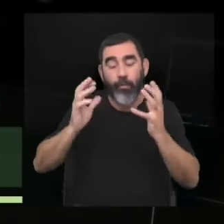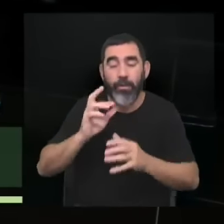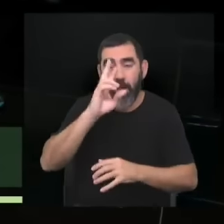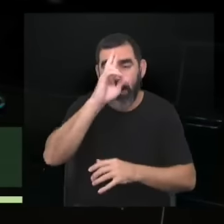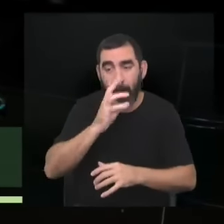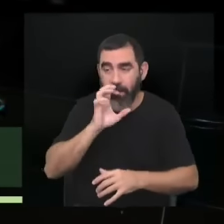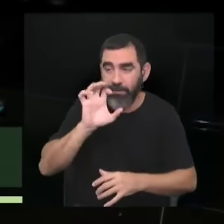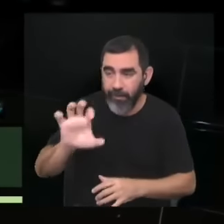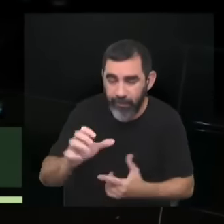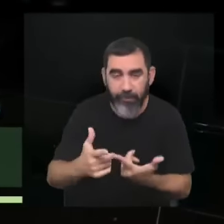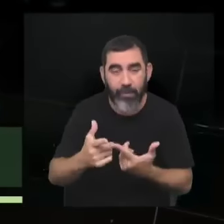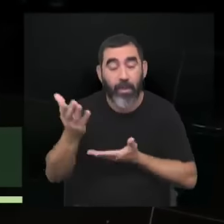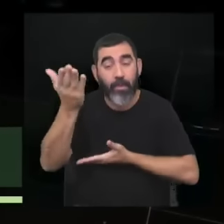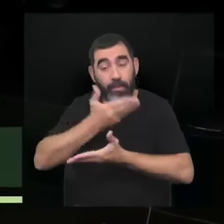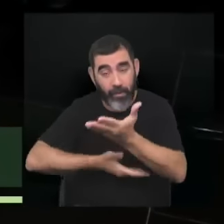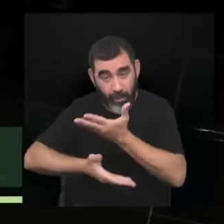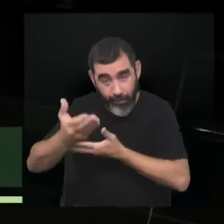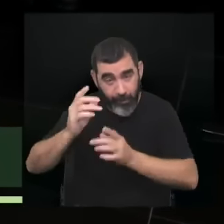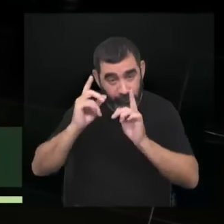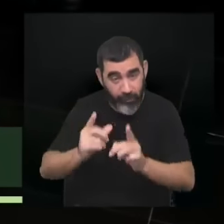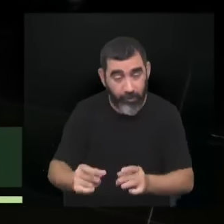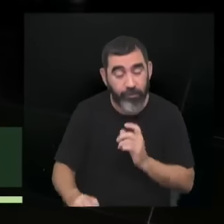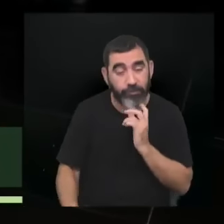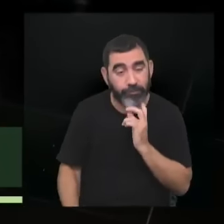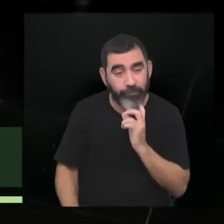racista de por discapacidad